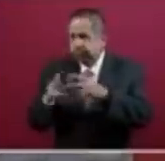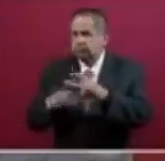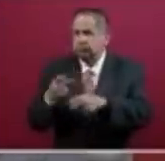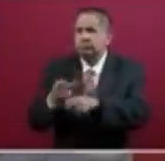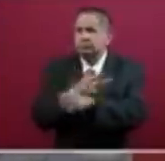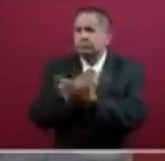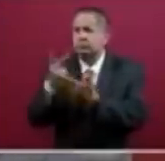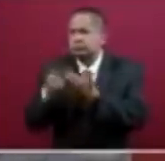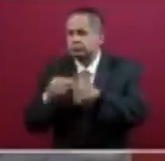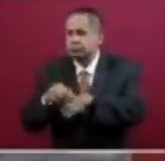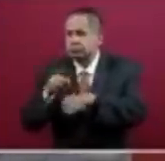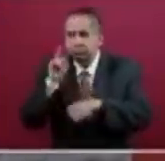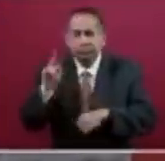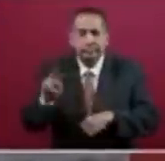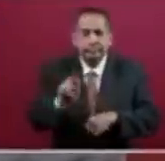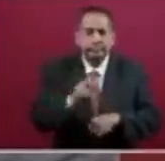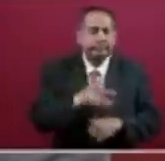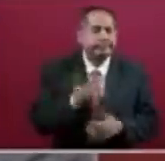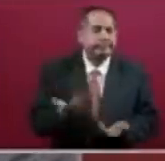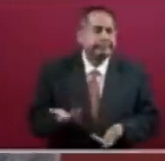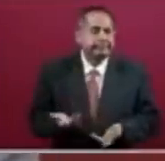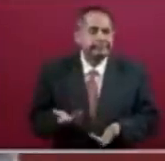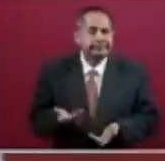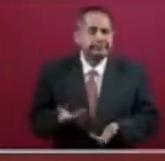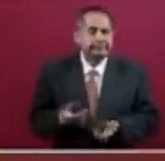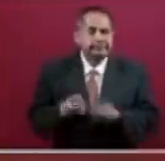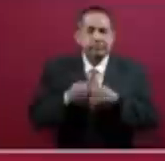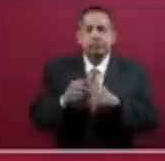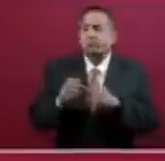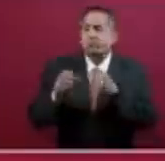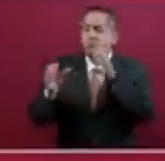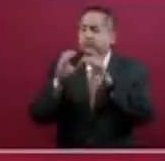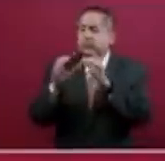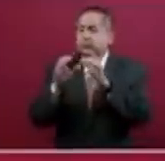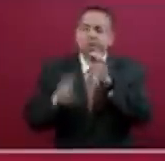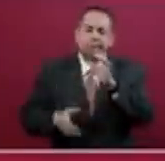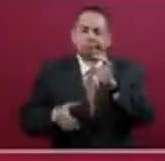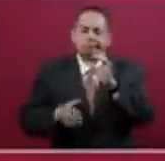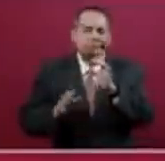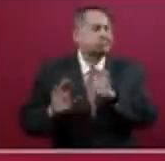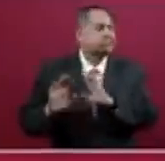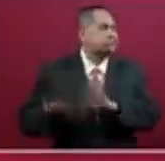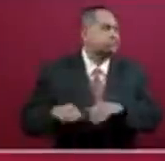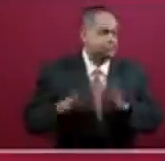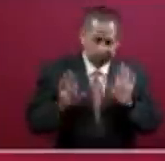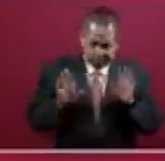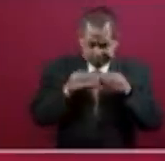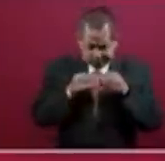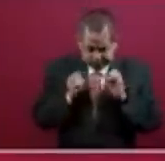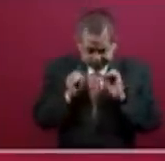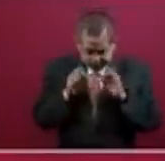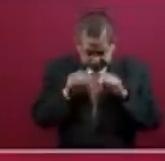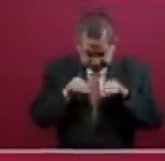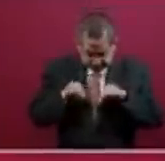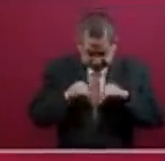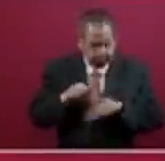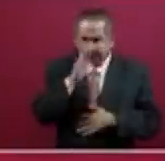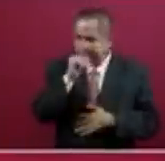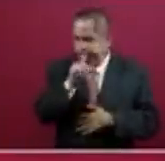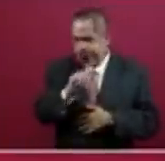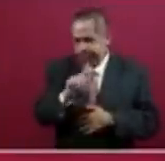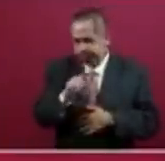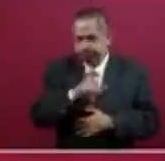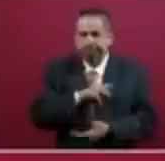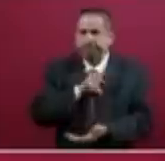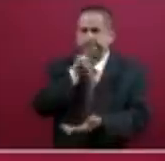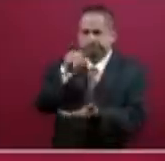programas. Yo no puedo perder la comunicación con la gente, no me puedo encerrar. Entonces, lo que